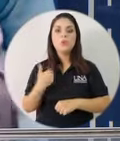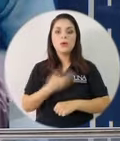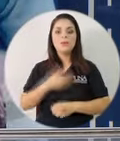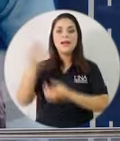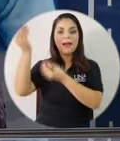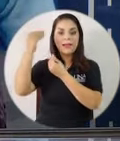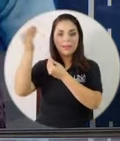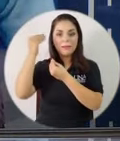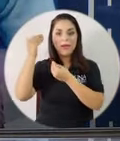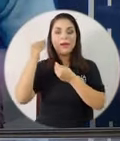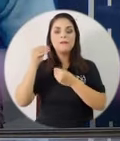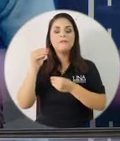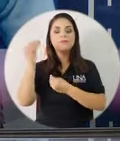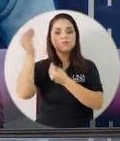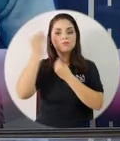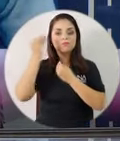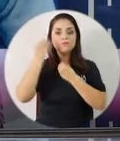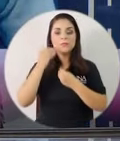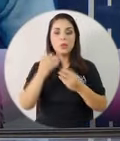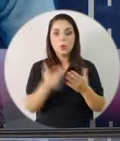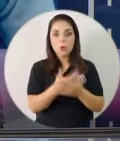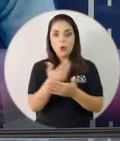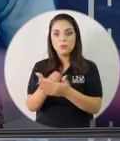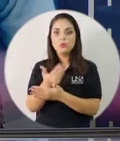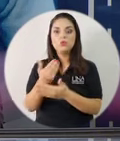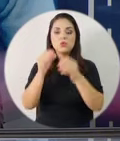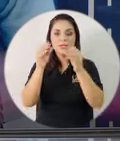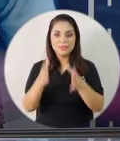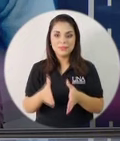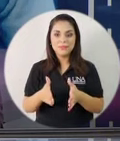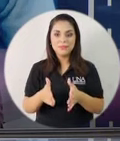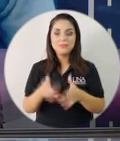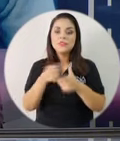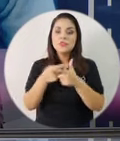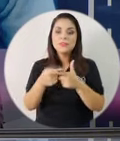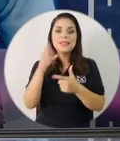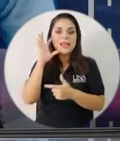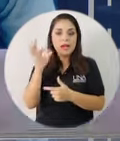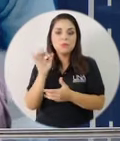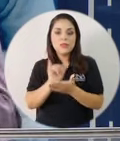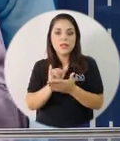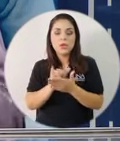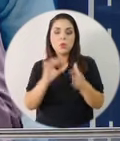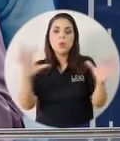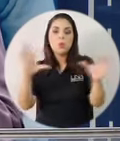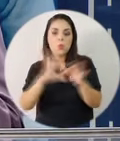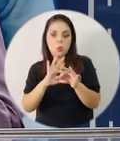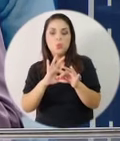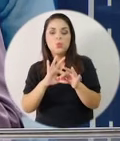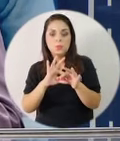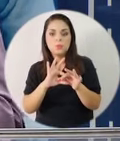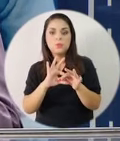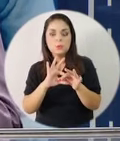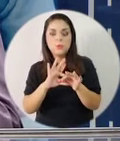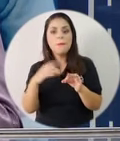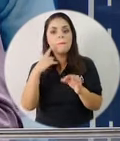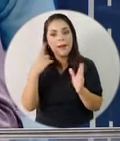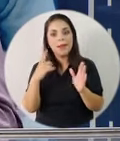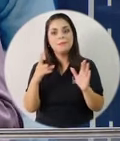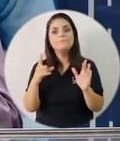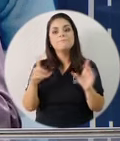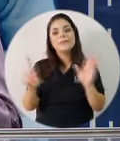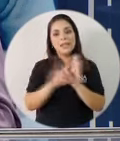nuestra academia de formación de las y los nuevos docentes, ¿verdad? Entonces creemos que esto está cruzado